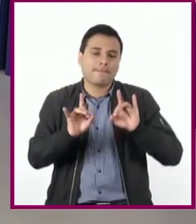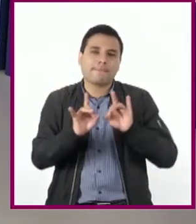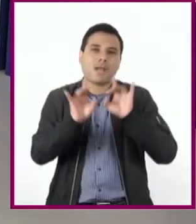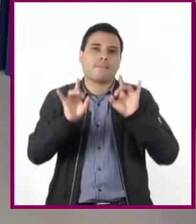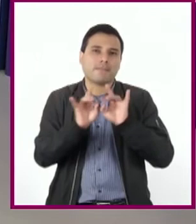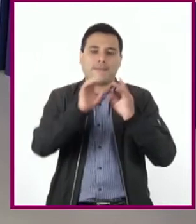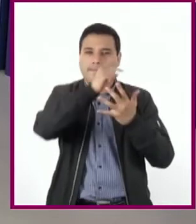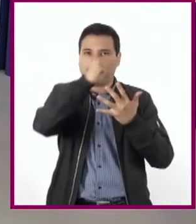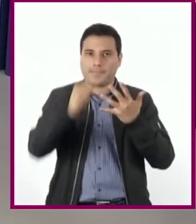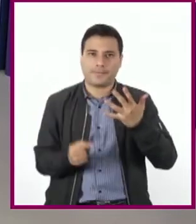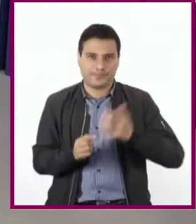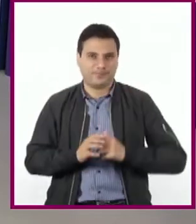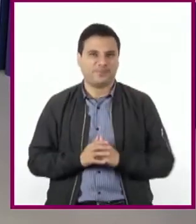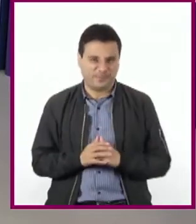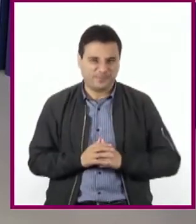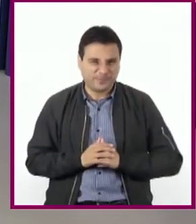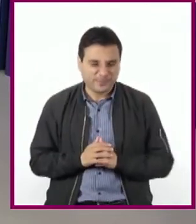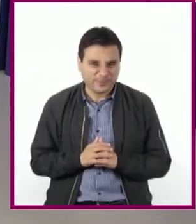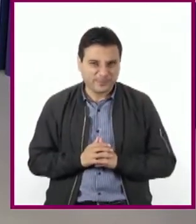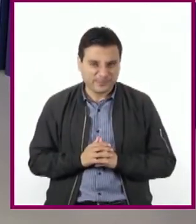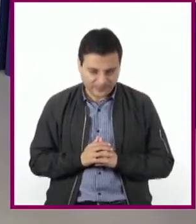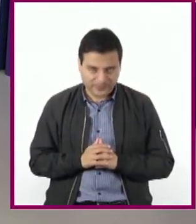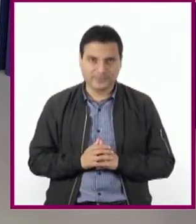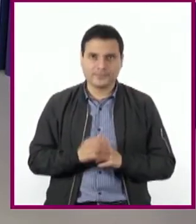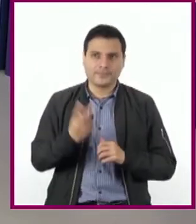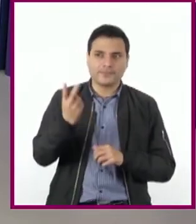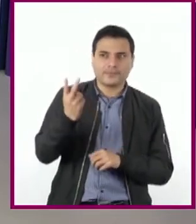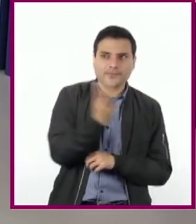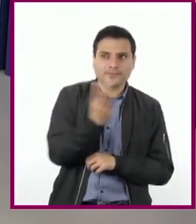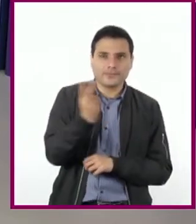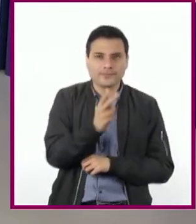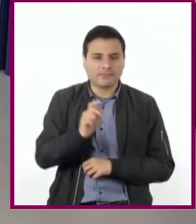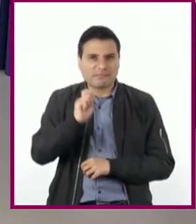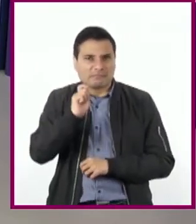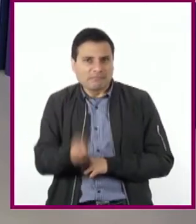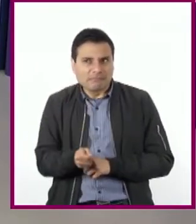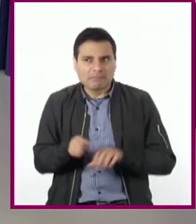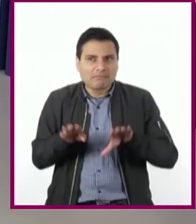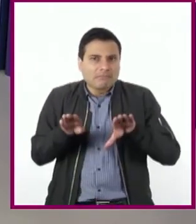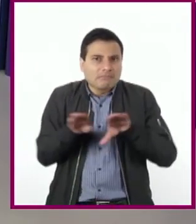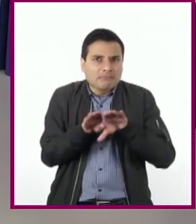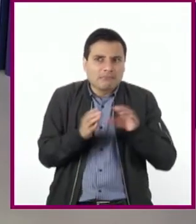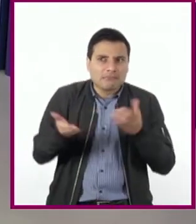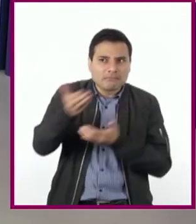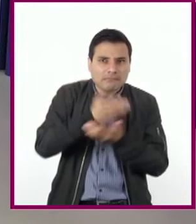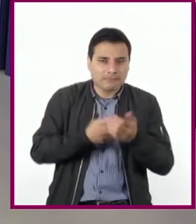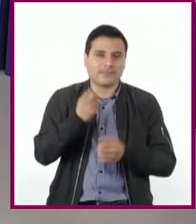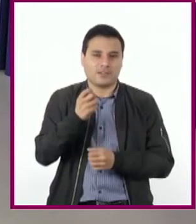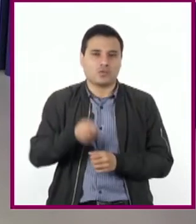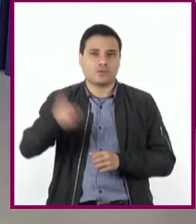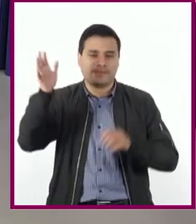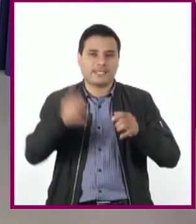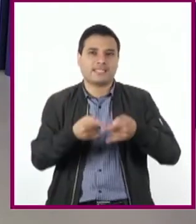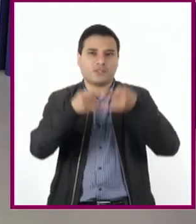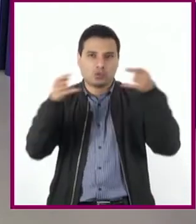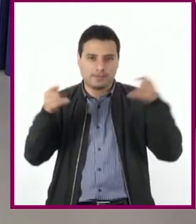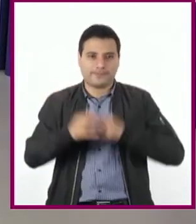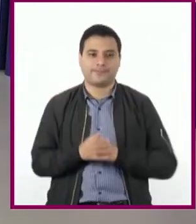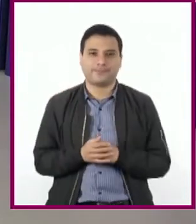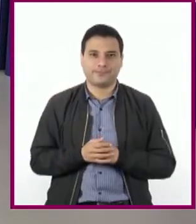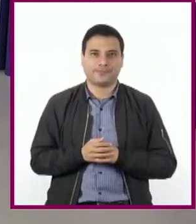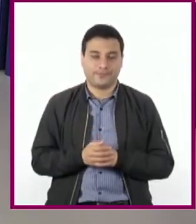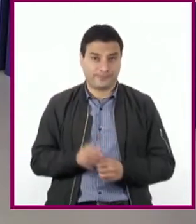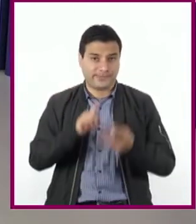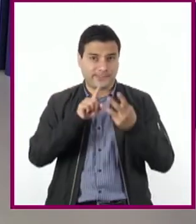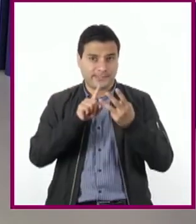claro la relación que hay entre ellos, así como las situaciones que nos involucran. Estructura IDC.